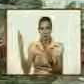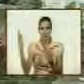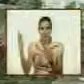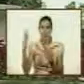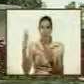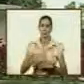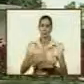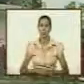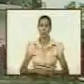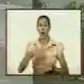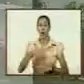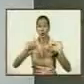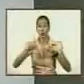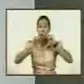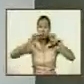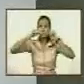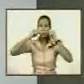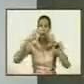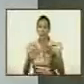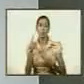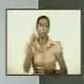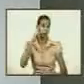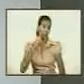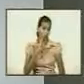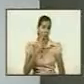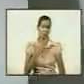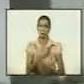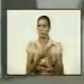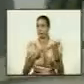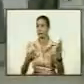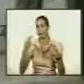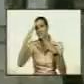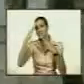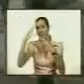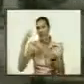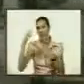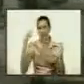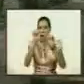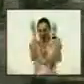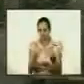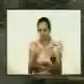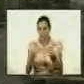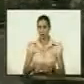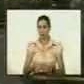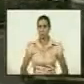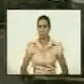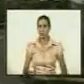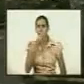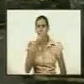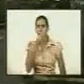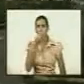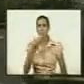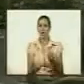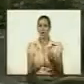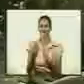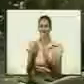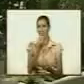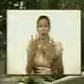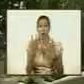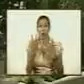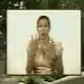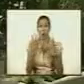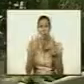del Calvario y el general Ezequiel Zamora y el padre de la patria Simón Bolívar nos saludan. Llama la atención el hermoso Jardín del Parnaso, donde se